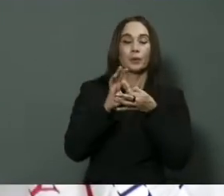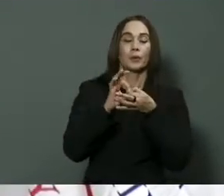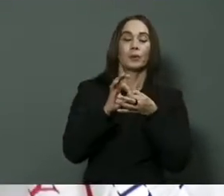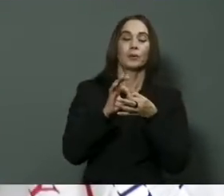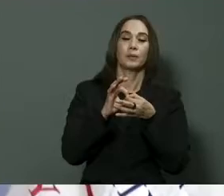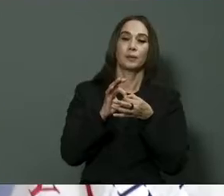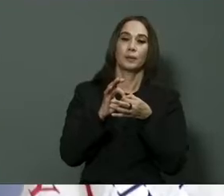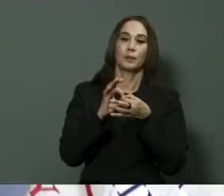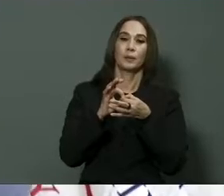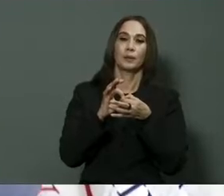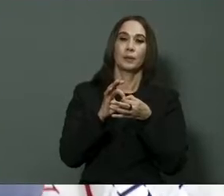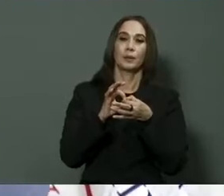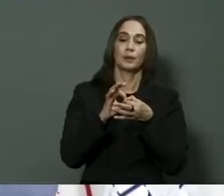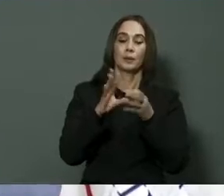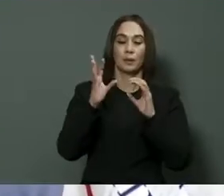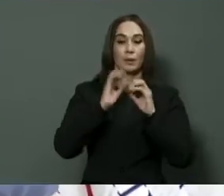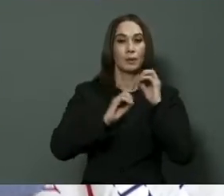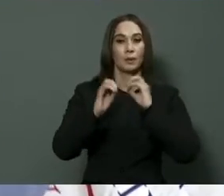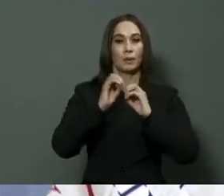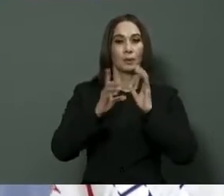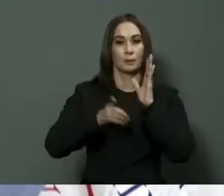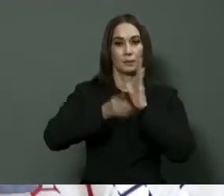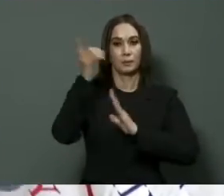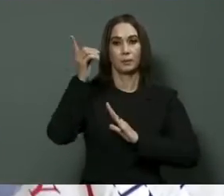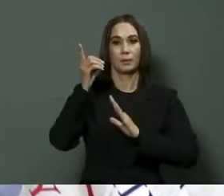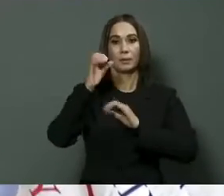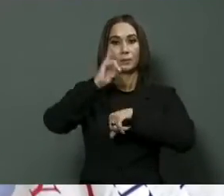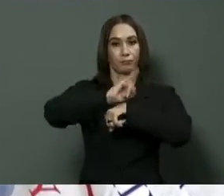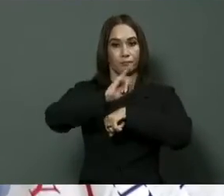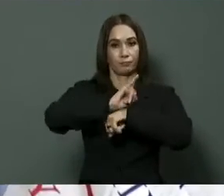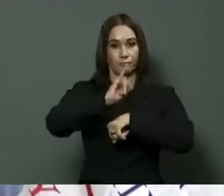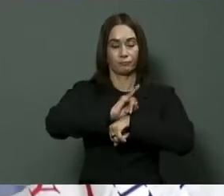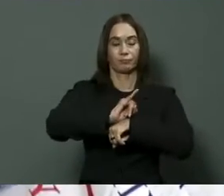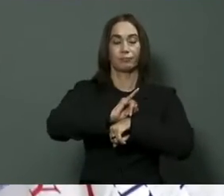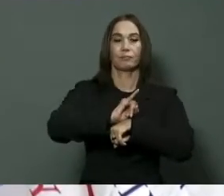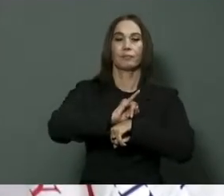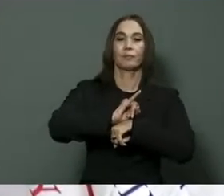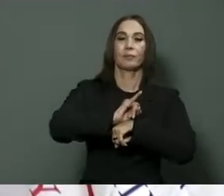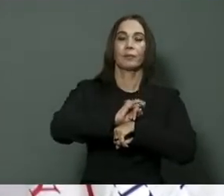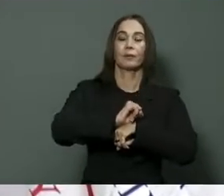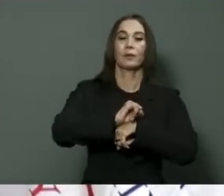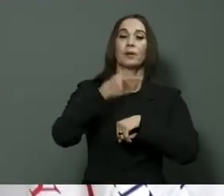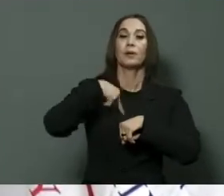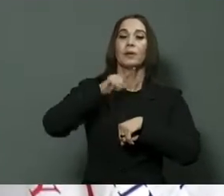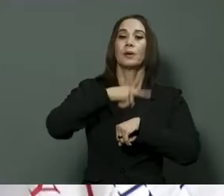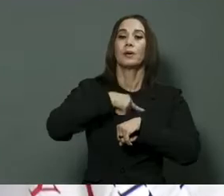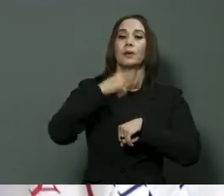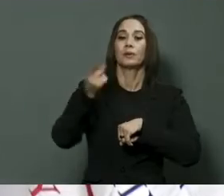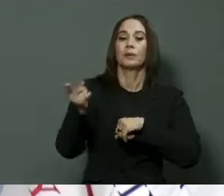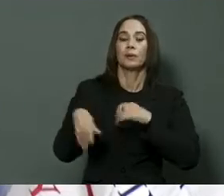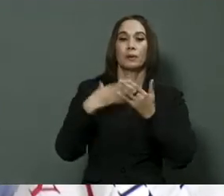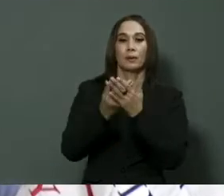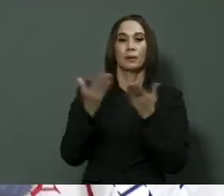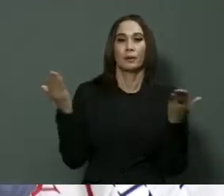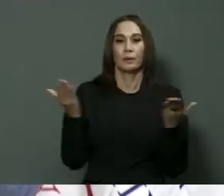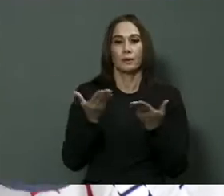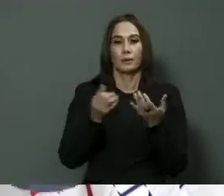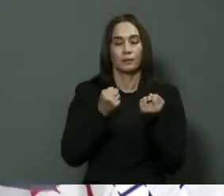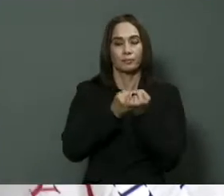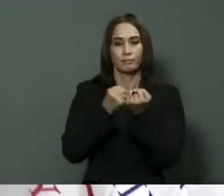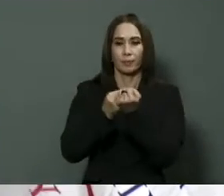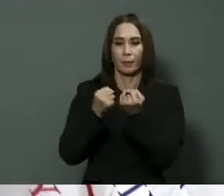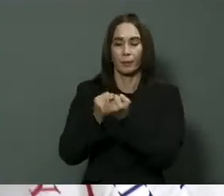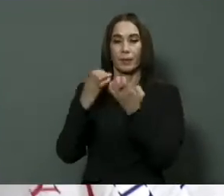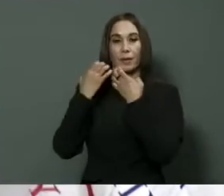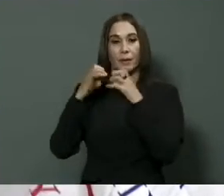combinación con las organizaciones de desarrollo, con las iglesias. Nosotros venimos aquí a apoyar